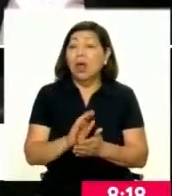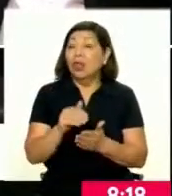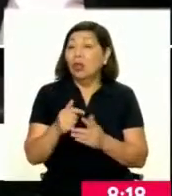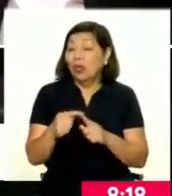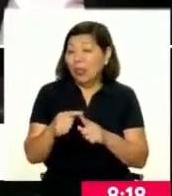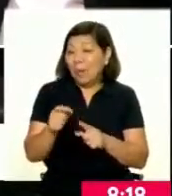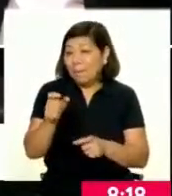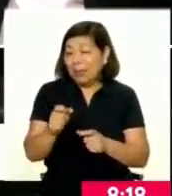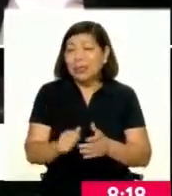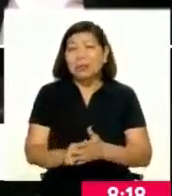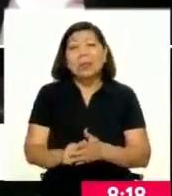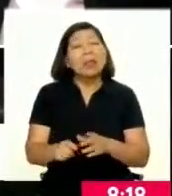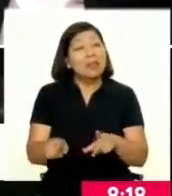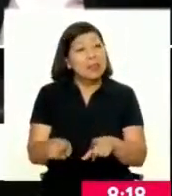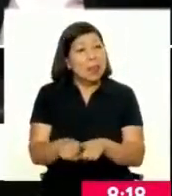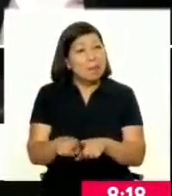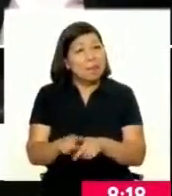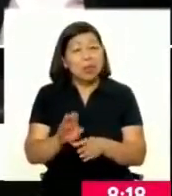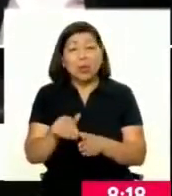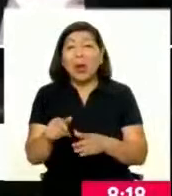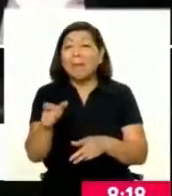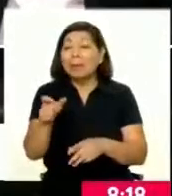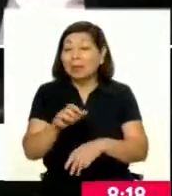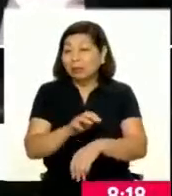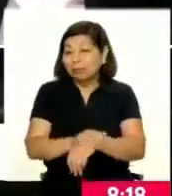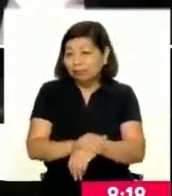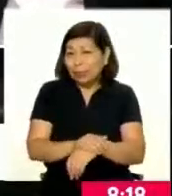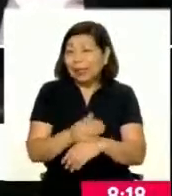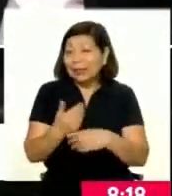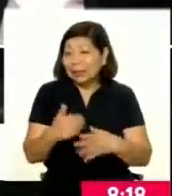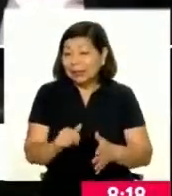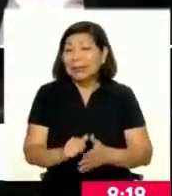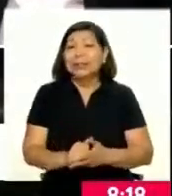las víctimas, asimismo también de todos los detenidos. Ya